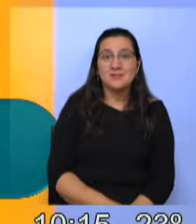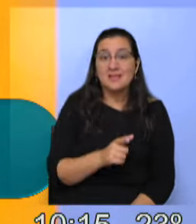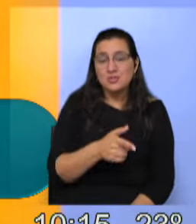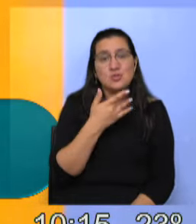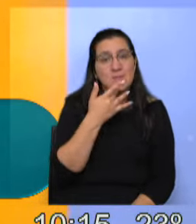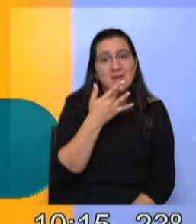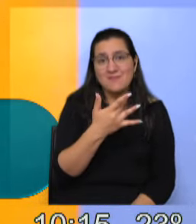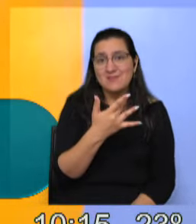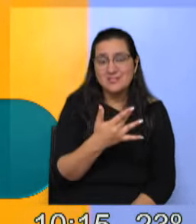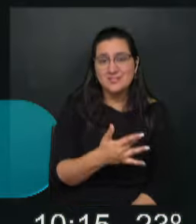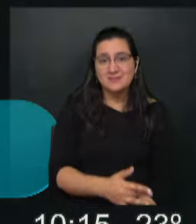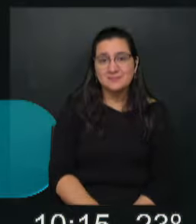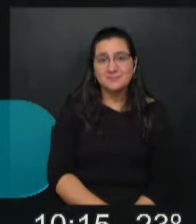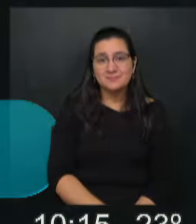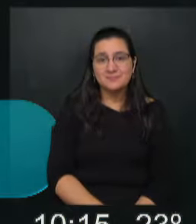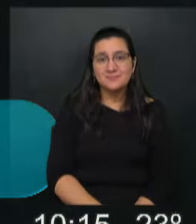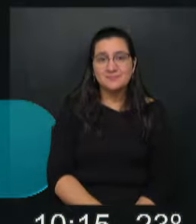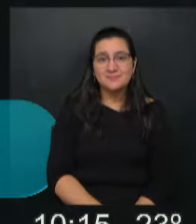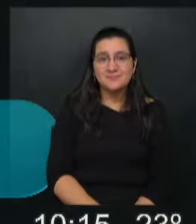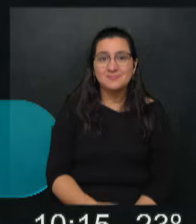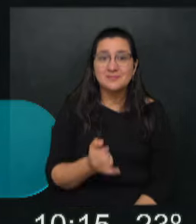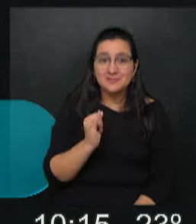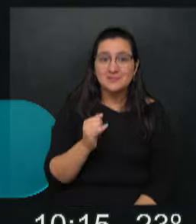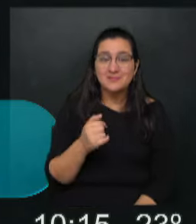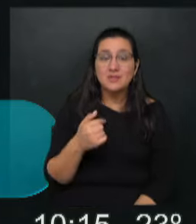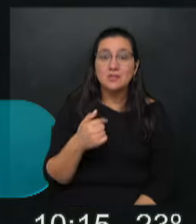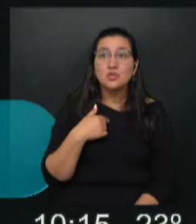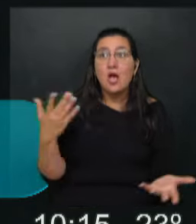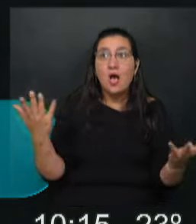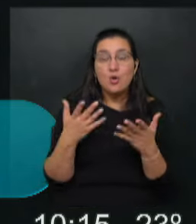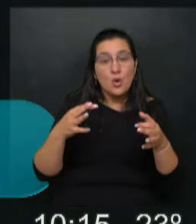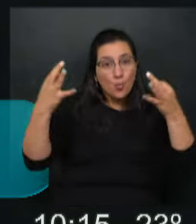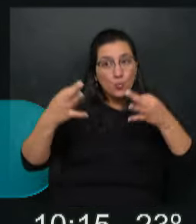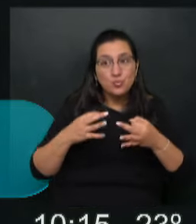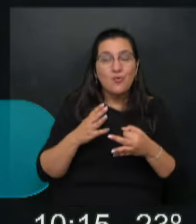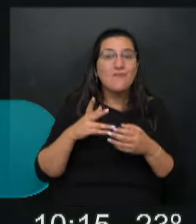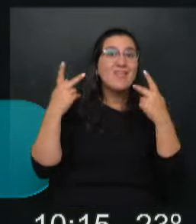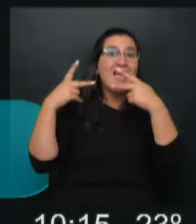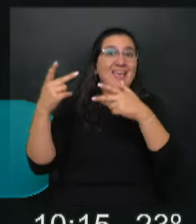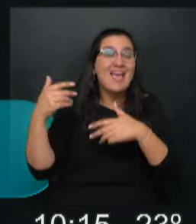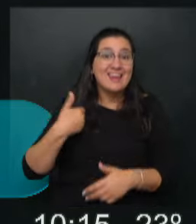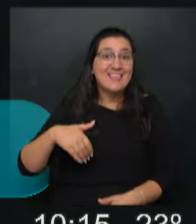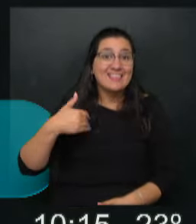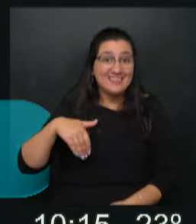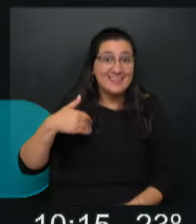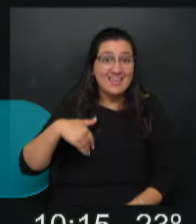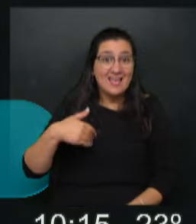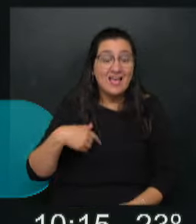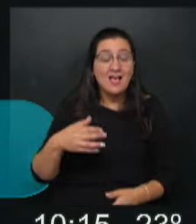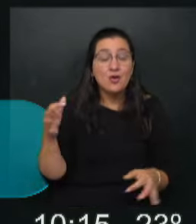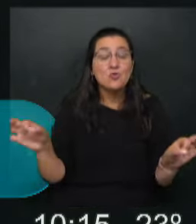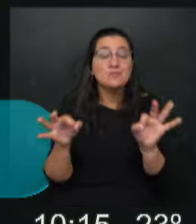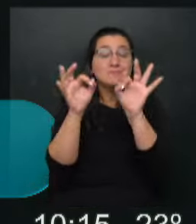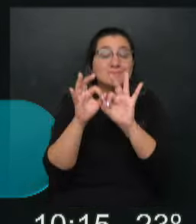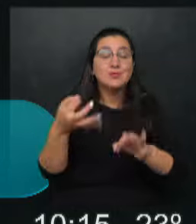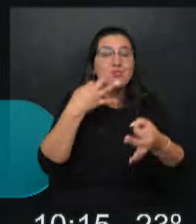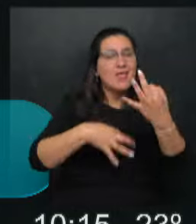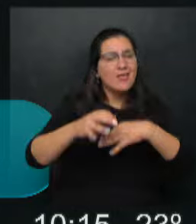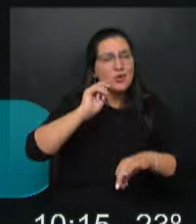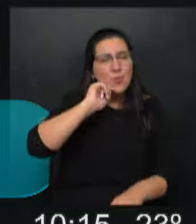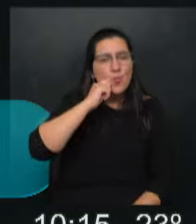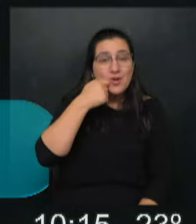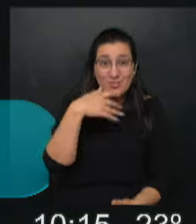no sucede todo el tiempo. Y cuando sucede, hay que agradecerlo. Sí, yo vengo de tocar ahora justo en Argentina, en Vicente López, en un teatro muy